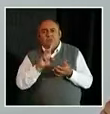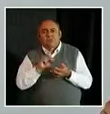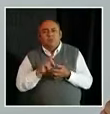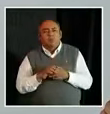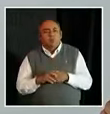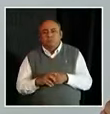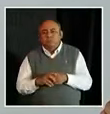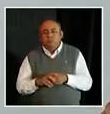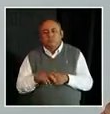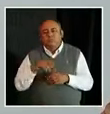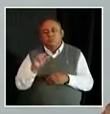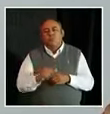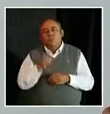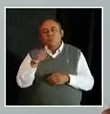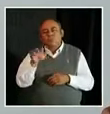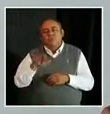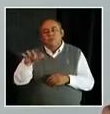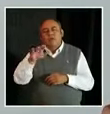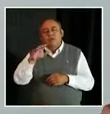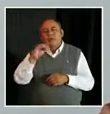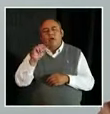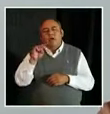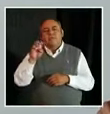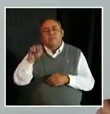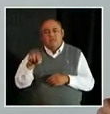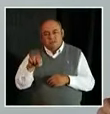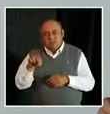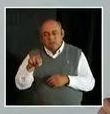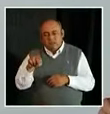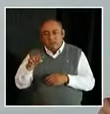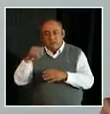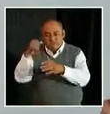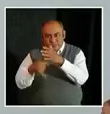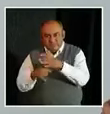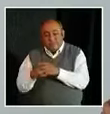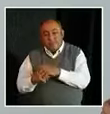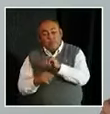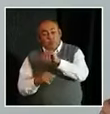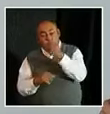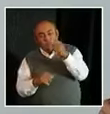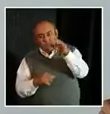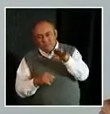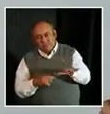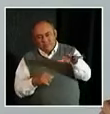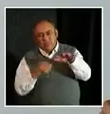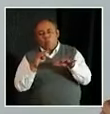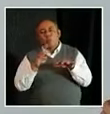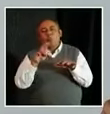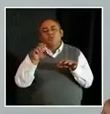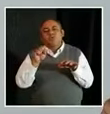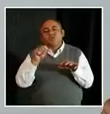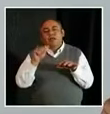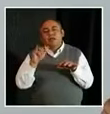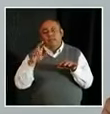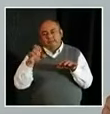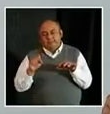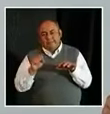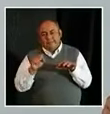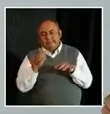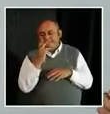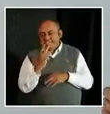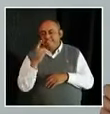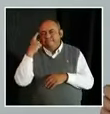Otro es un pozo en el Carmen, otro es un pozo en el acuífero Buenos Aires. Esos son los 3 que